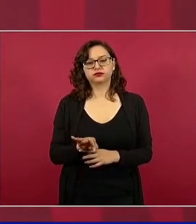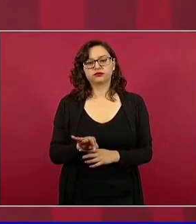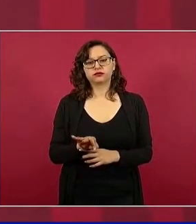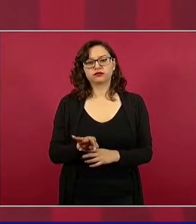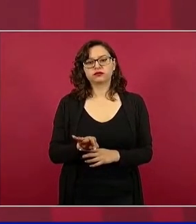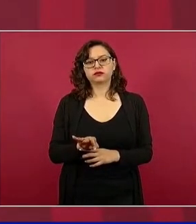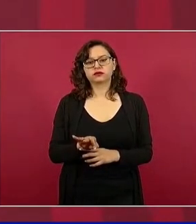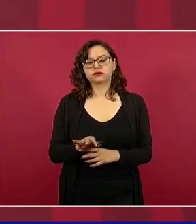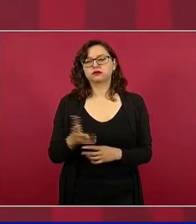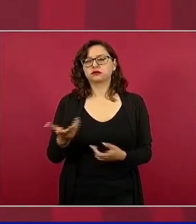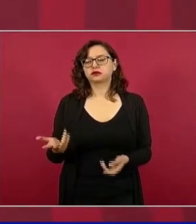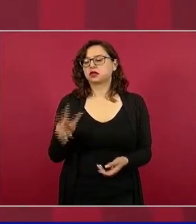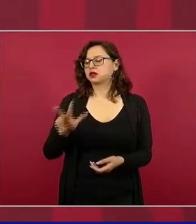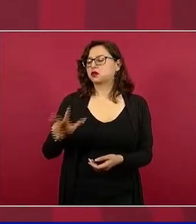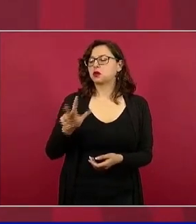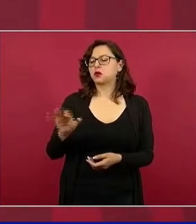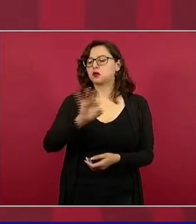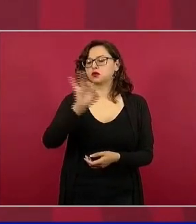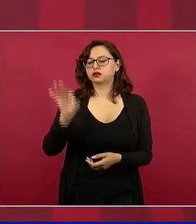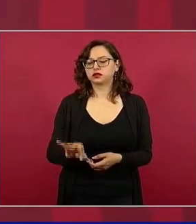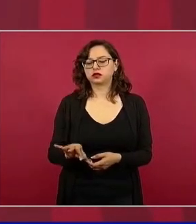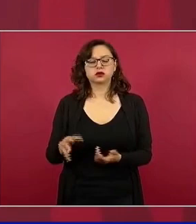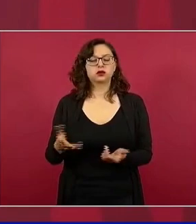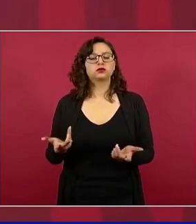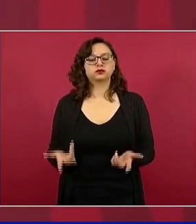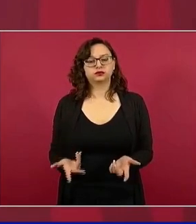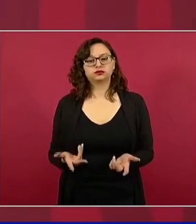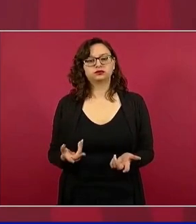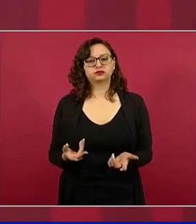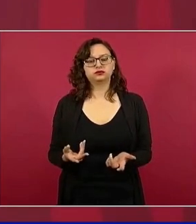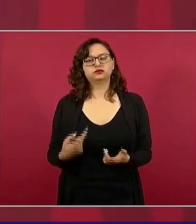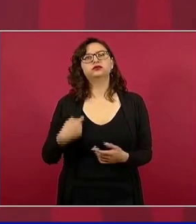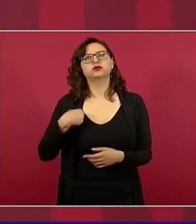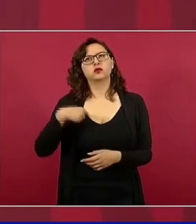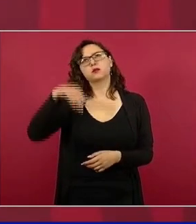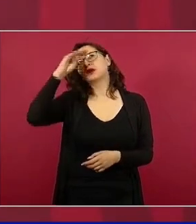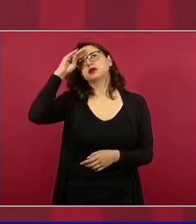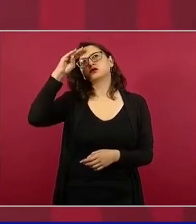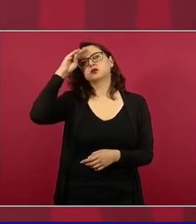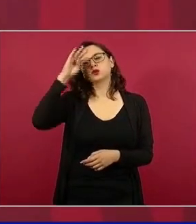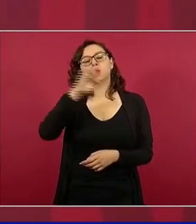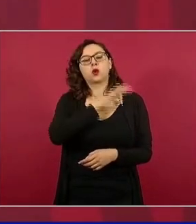casi 18%. Entonces, sí podría